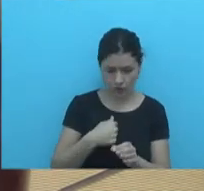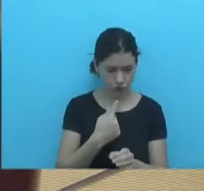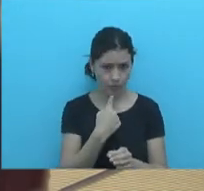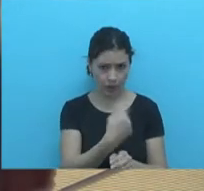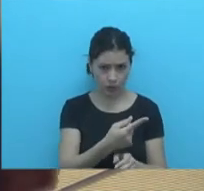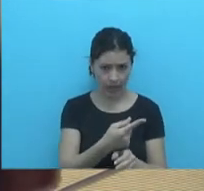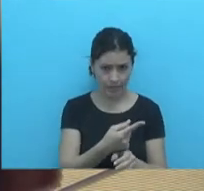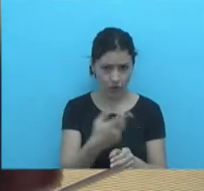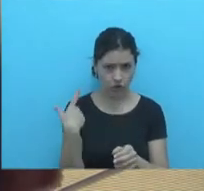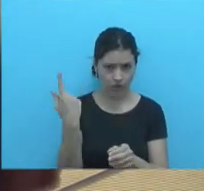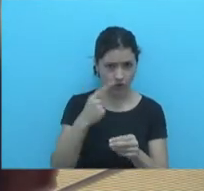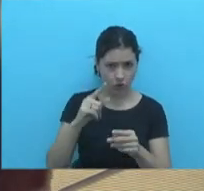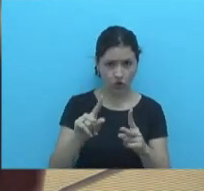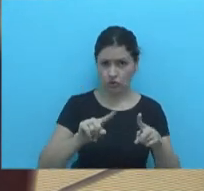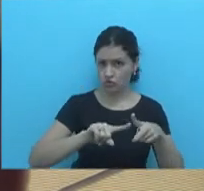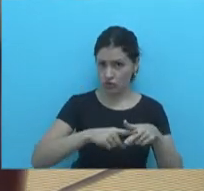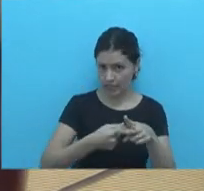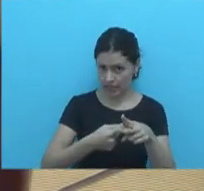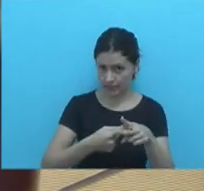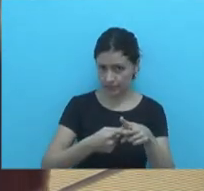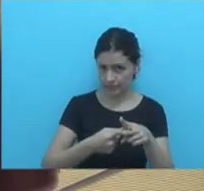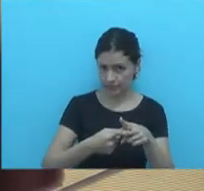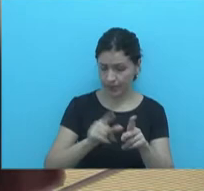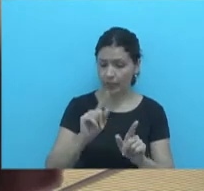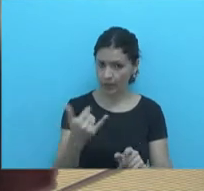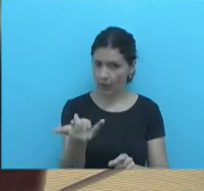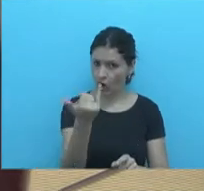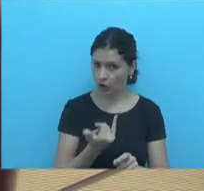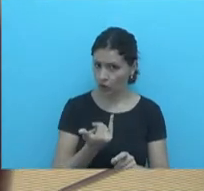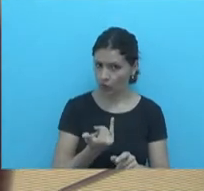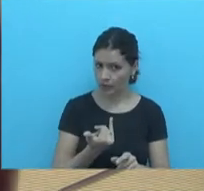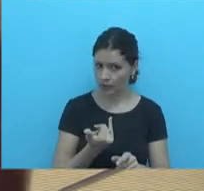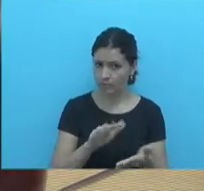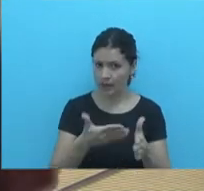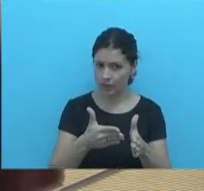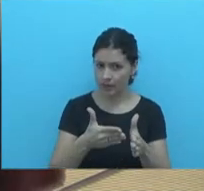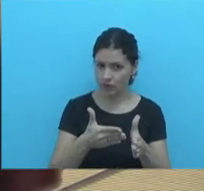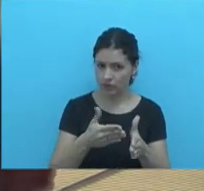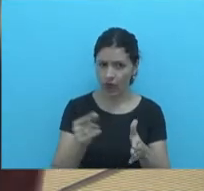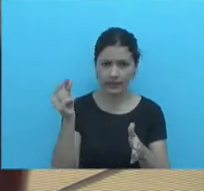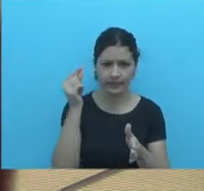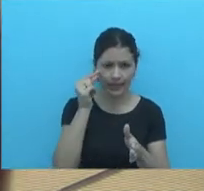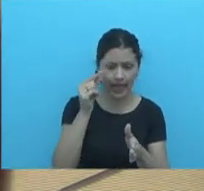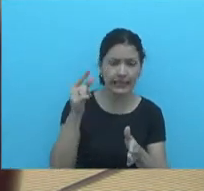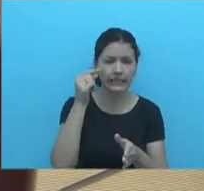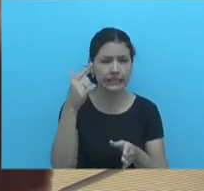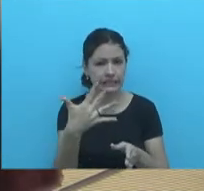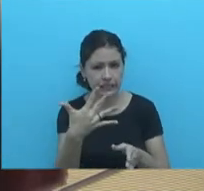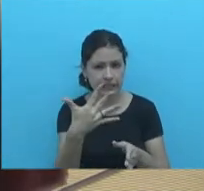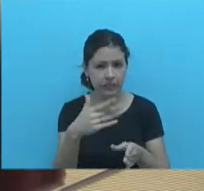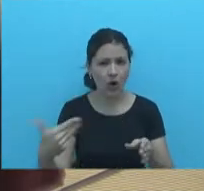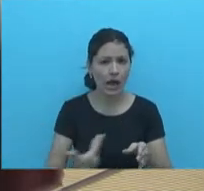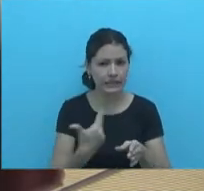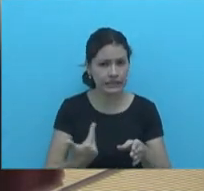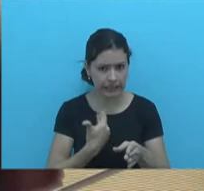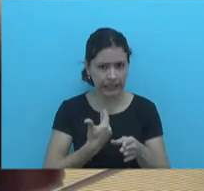taller y nos dijo que había un promedio de 30 o 35 accidentes